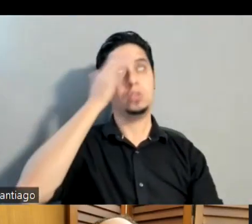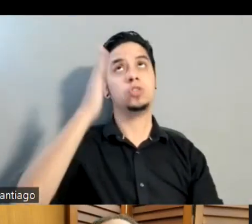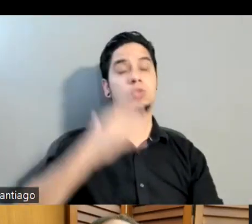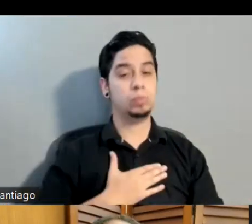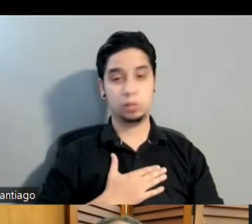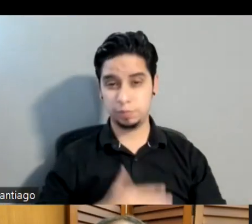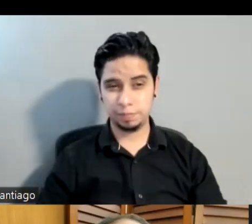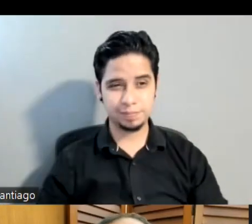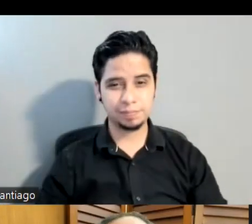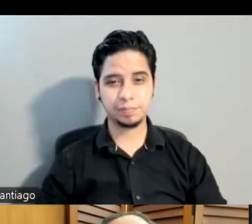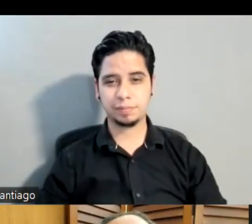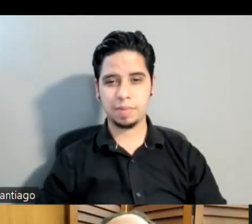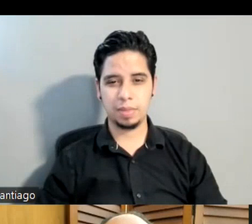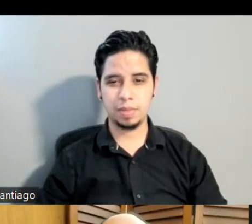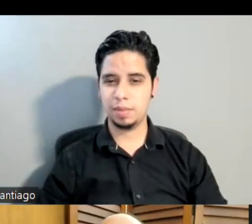mío. Ahí tú ves.